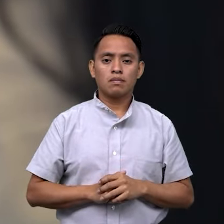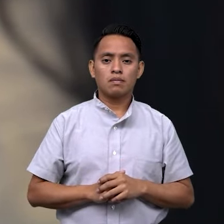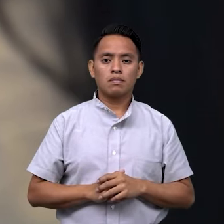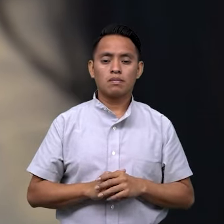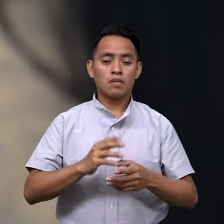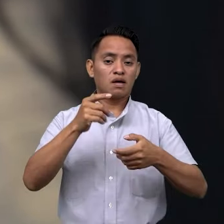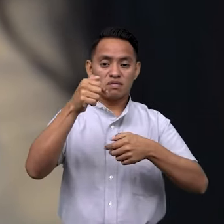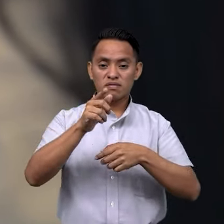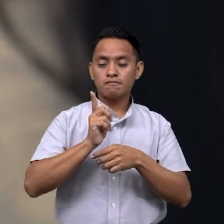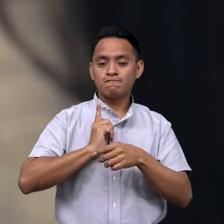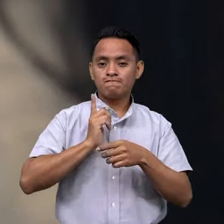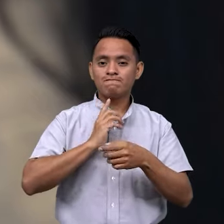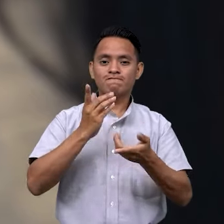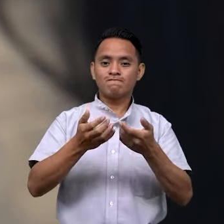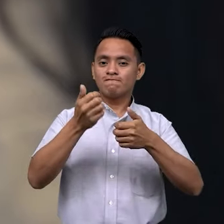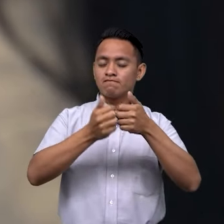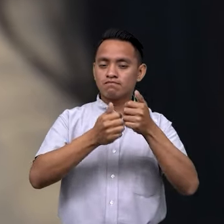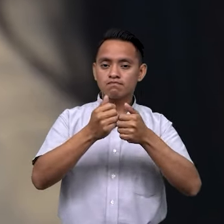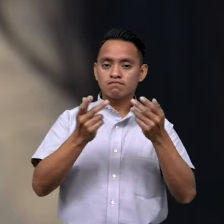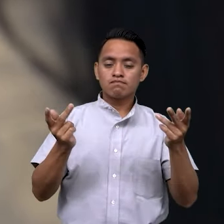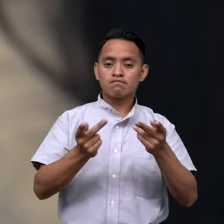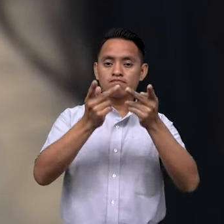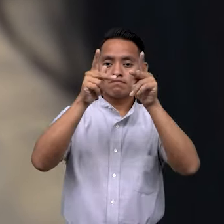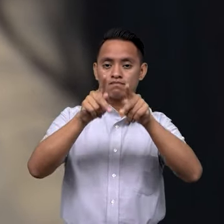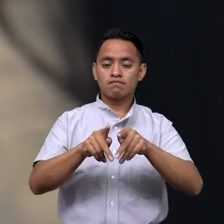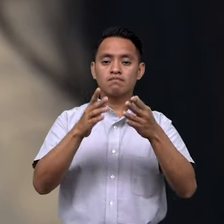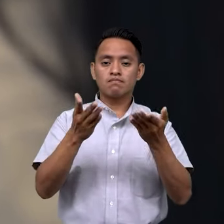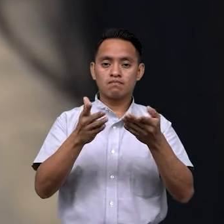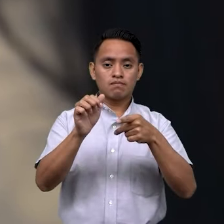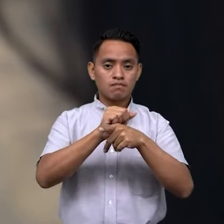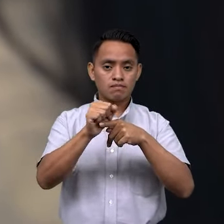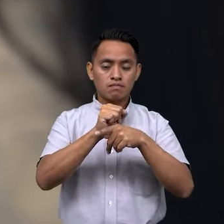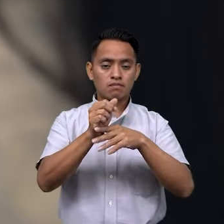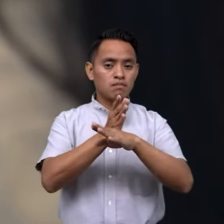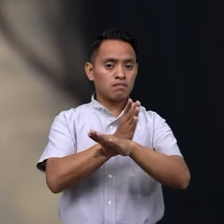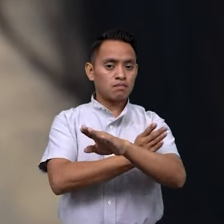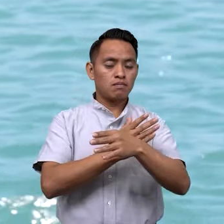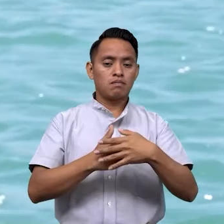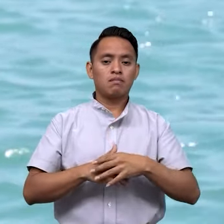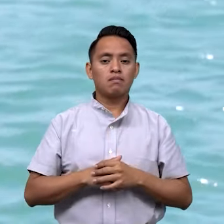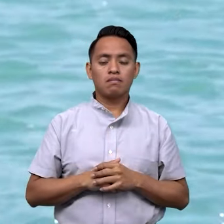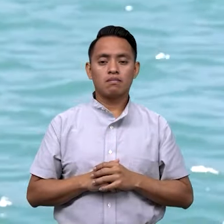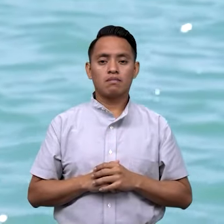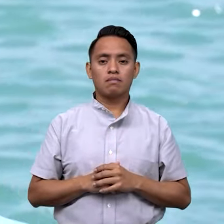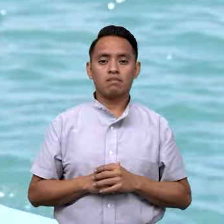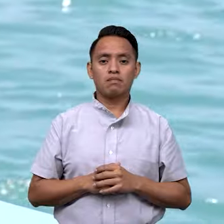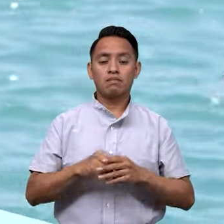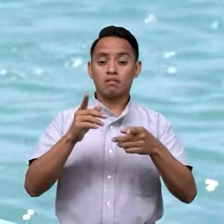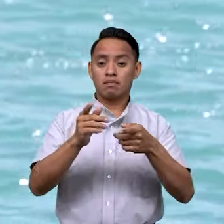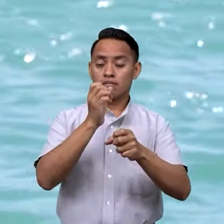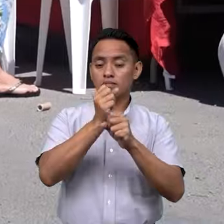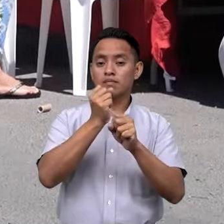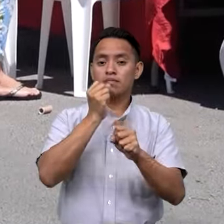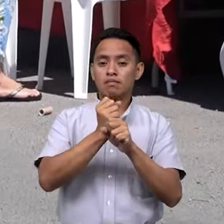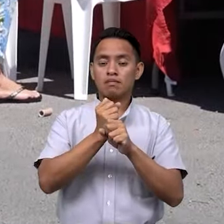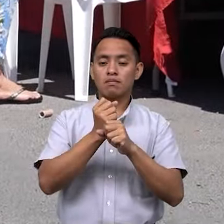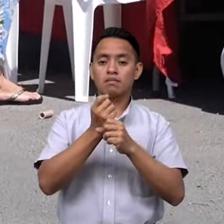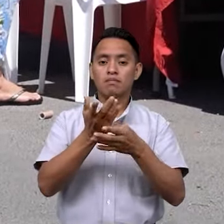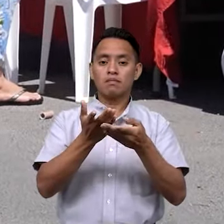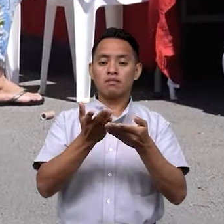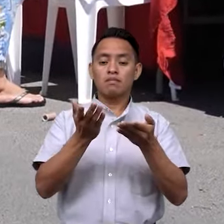ponga en riesgo la vida de nuestros colaboradores y nuestros huéspedes, nosotros estamos preparados para enfrentar esa eventualidad. Estas acciones